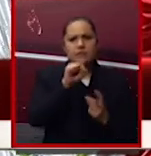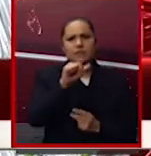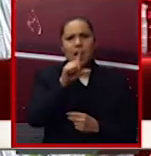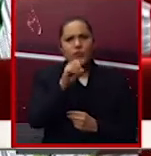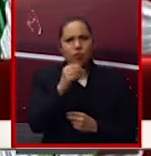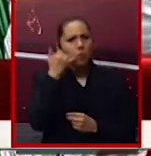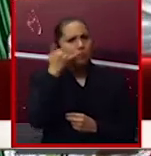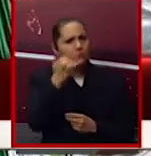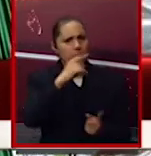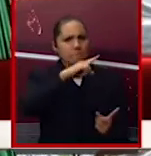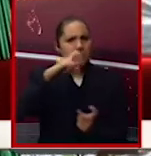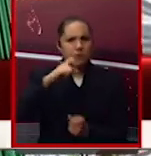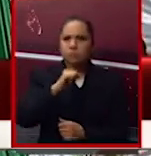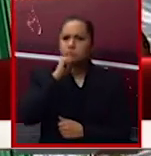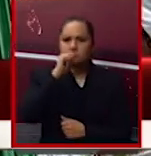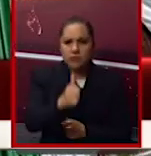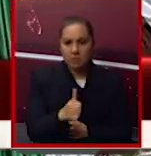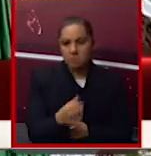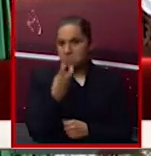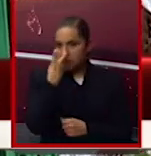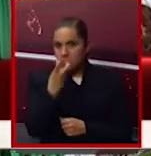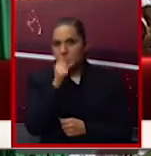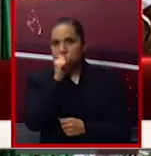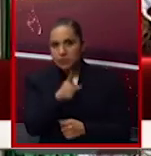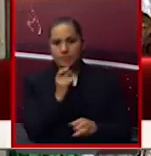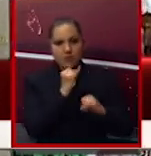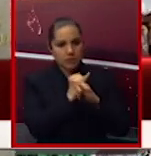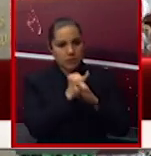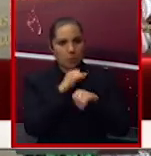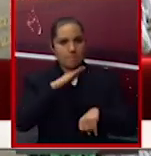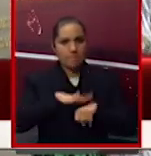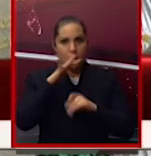se ha duplicado el acceso a Internet inalámbrico.